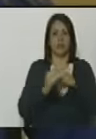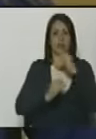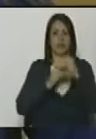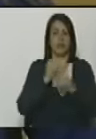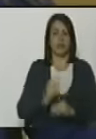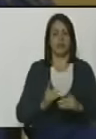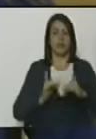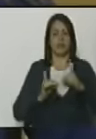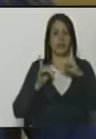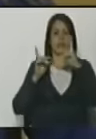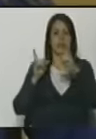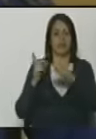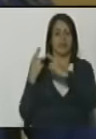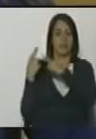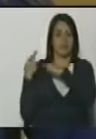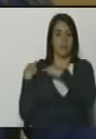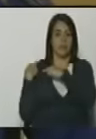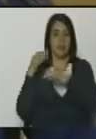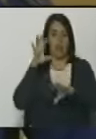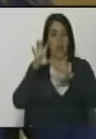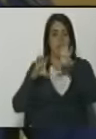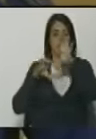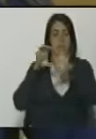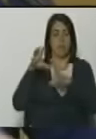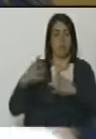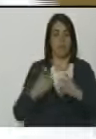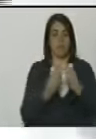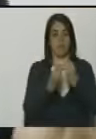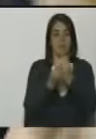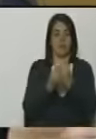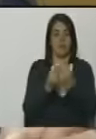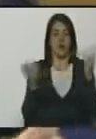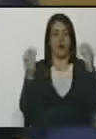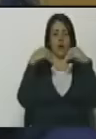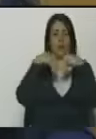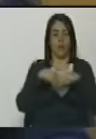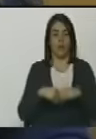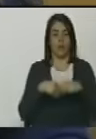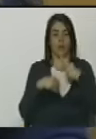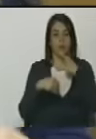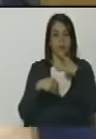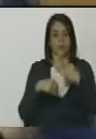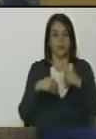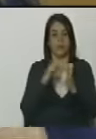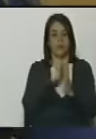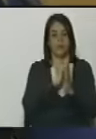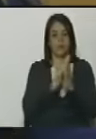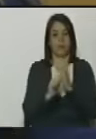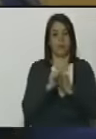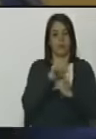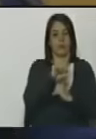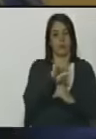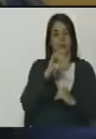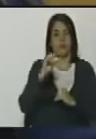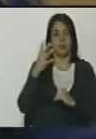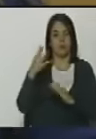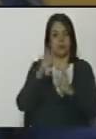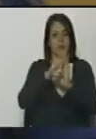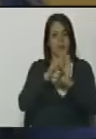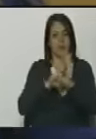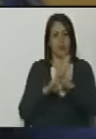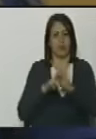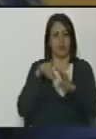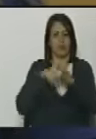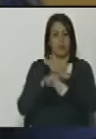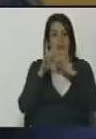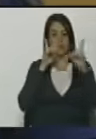trato digno y responsable de los animales de compañía. De conformidad con lo establecido en el artículo 104 del Reglamento